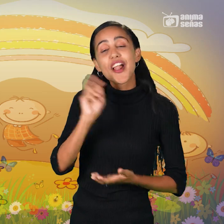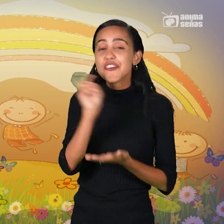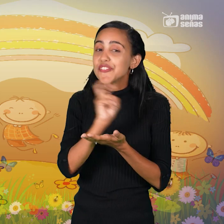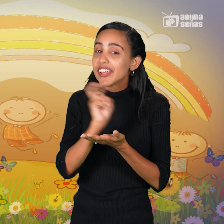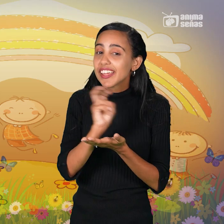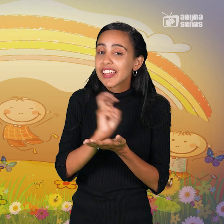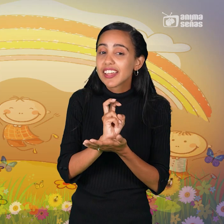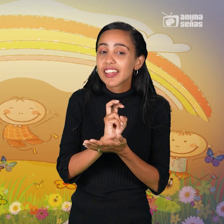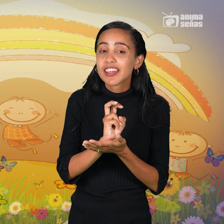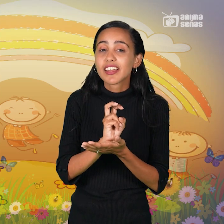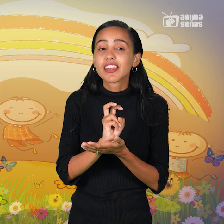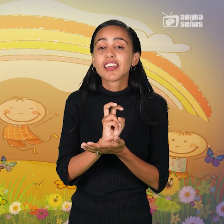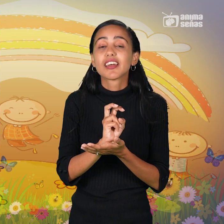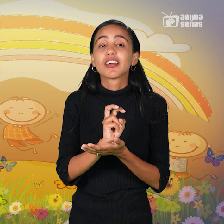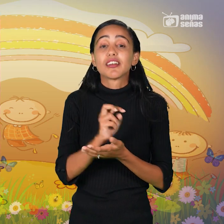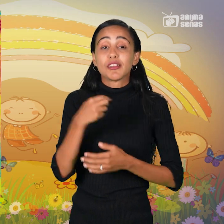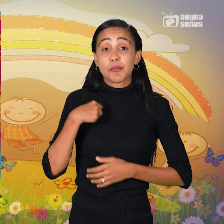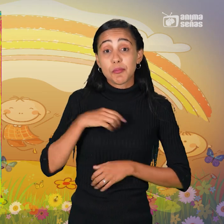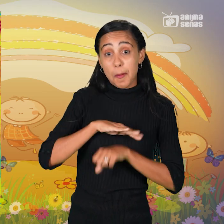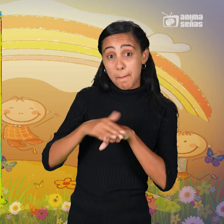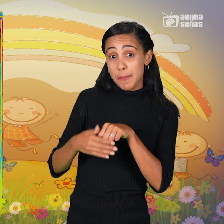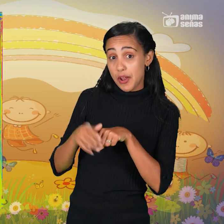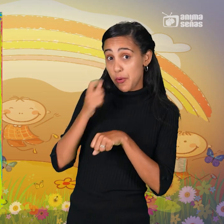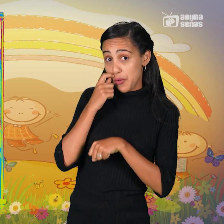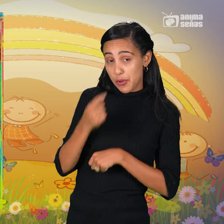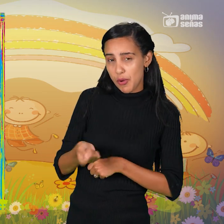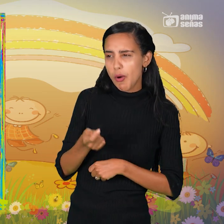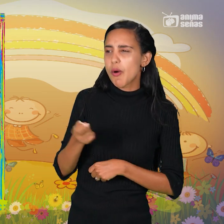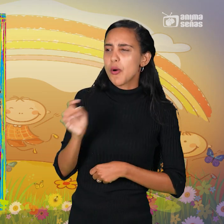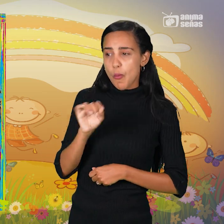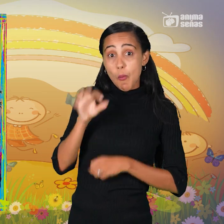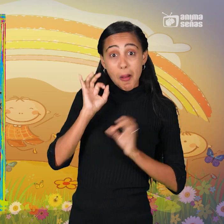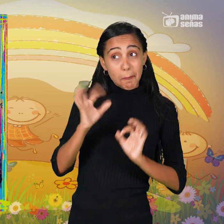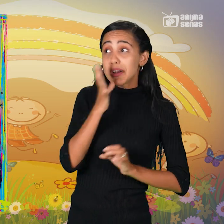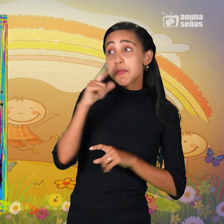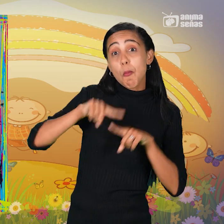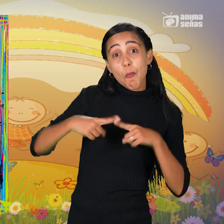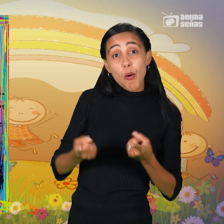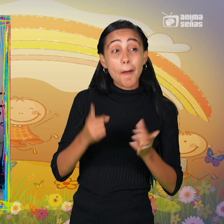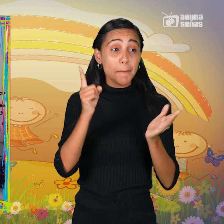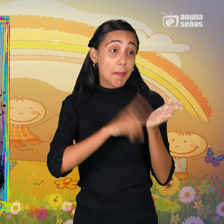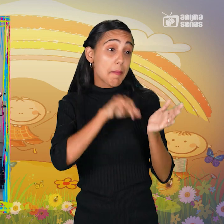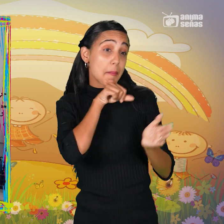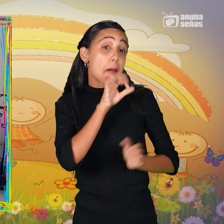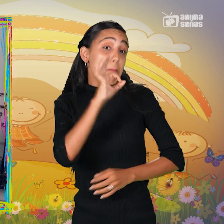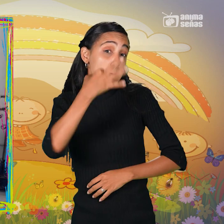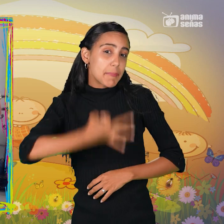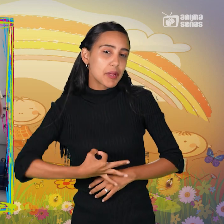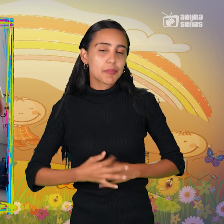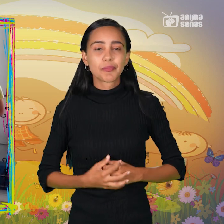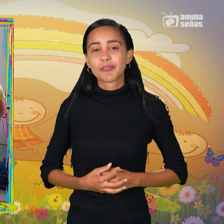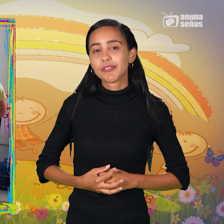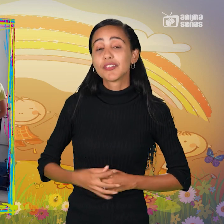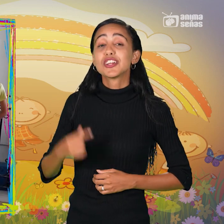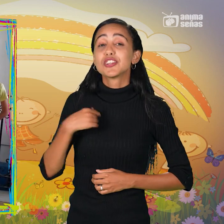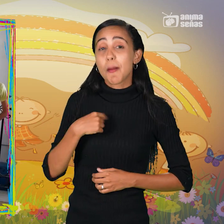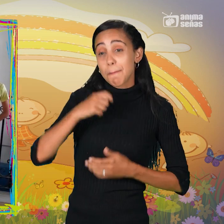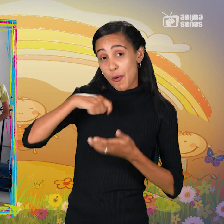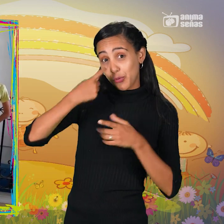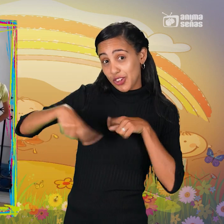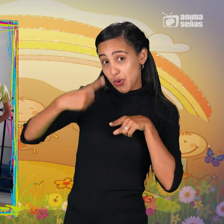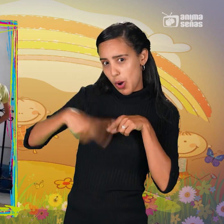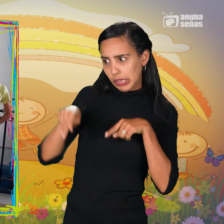Hola, Federico. En mamá ya lo aparecemos. Porque tenemos la misma mamá y el mismo papá. Yo